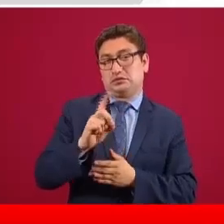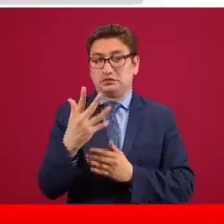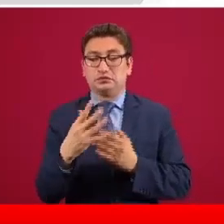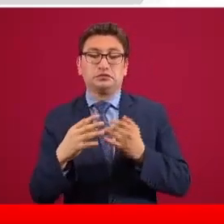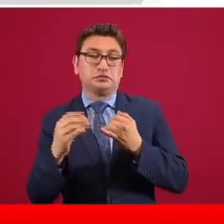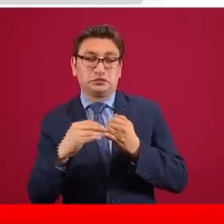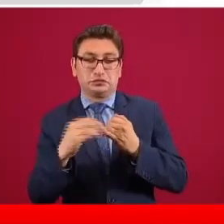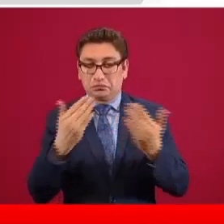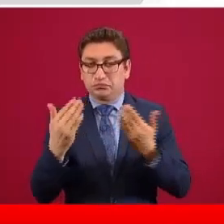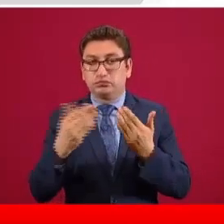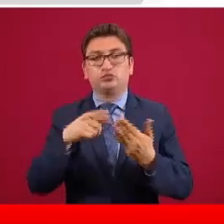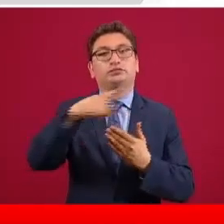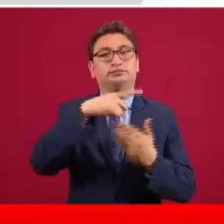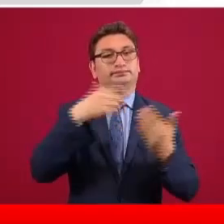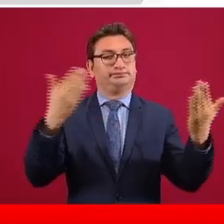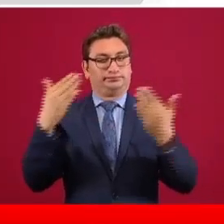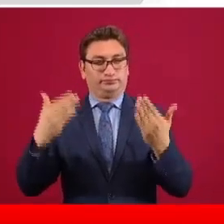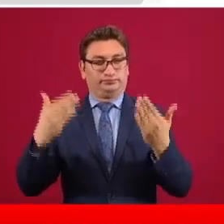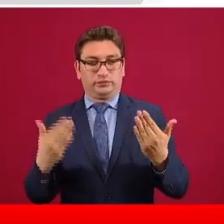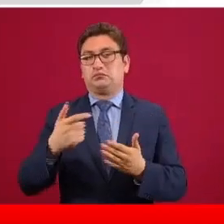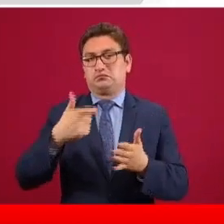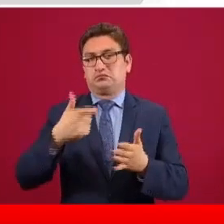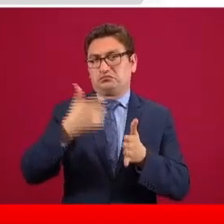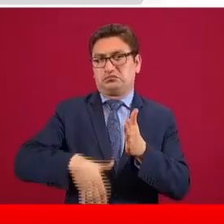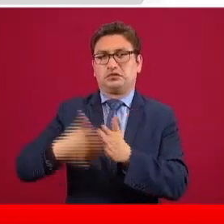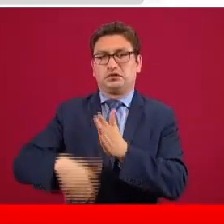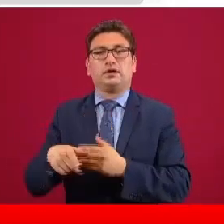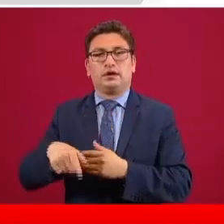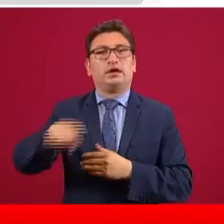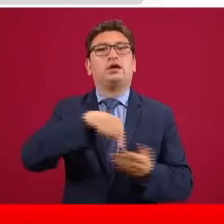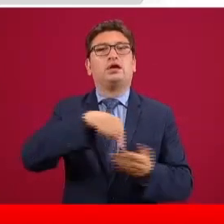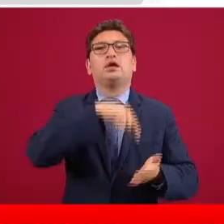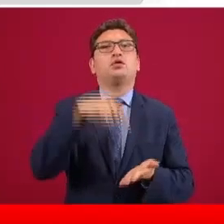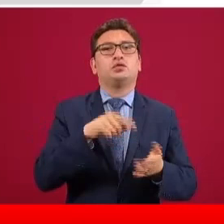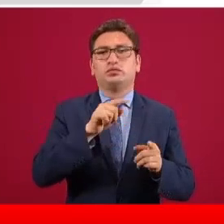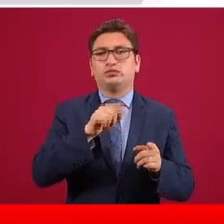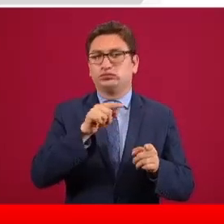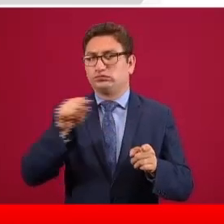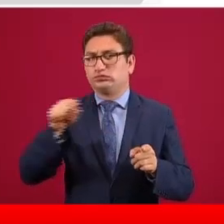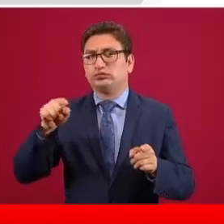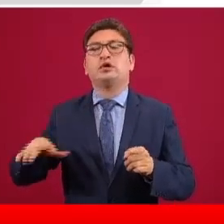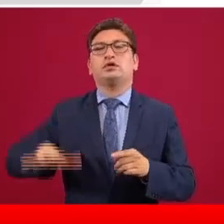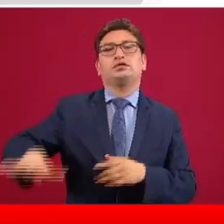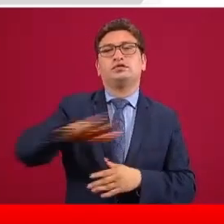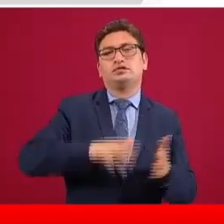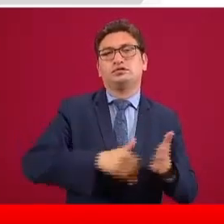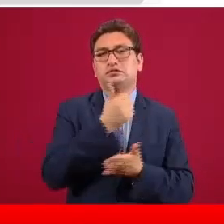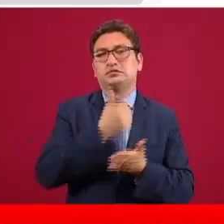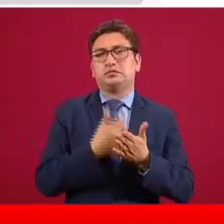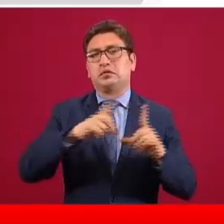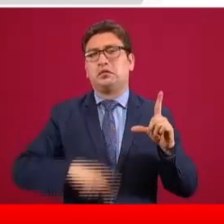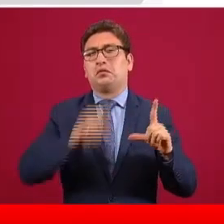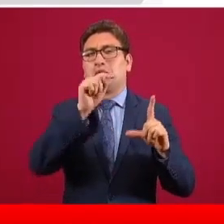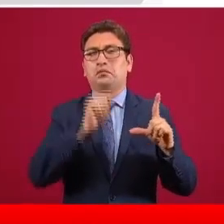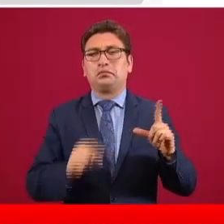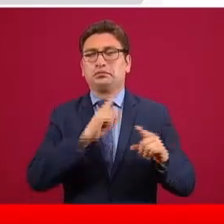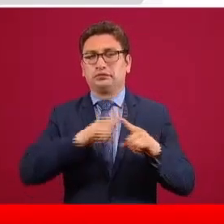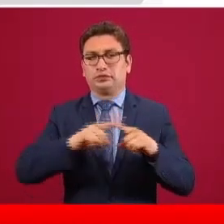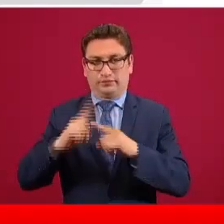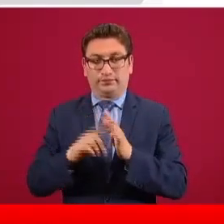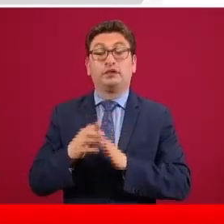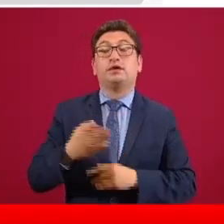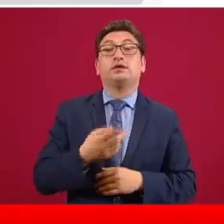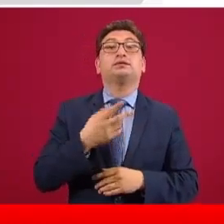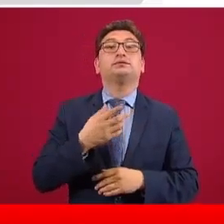centavos, pero ustedes pueden ver que entre las más económicas hay en muchas de las ciudades de nuestro país. Y para diésel, la